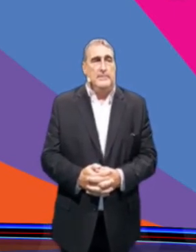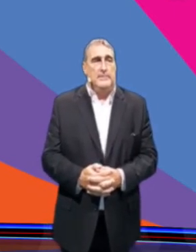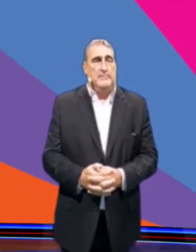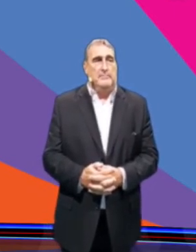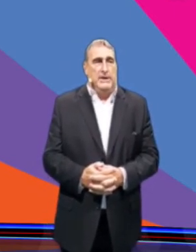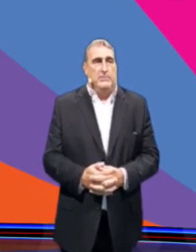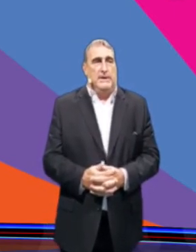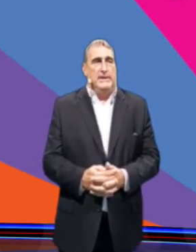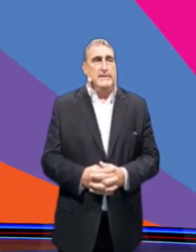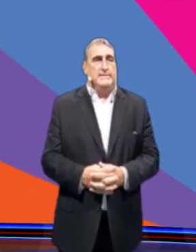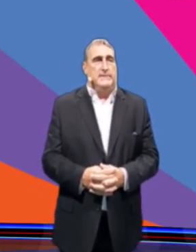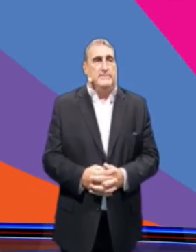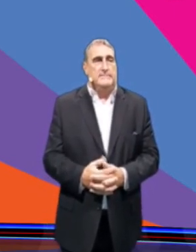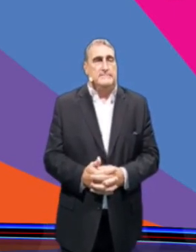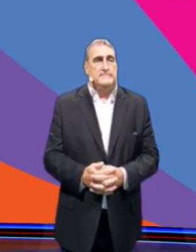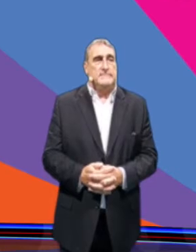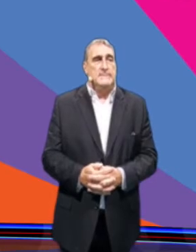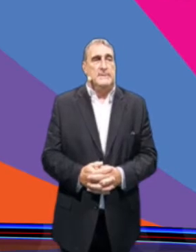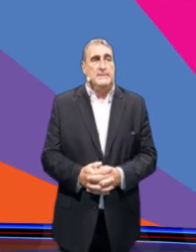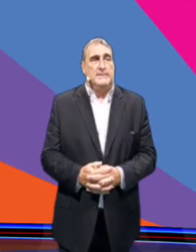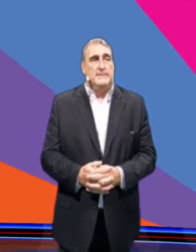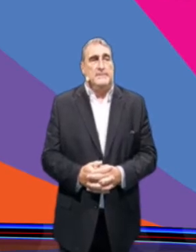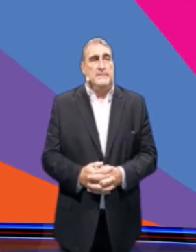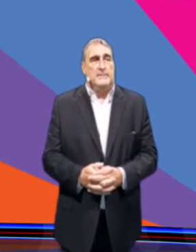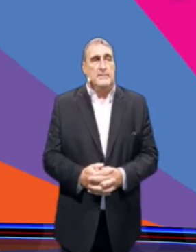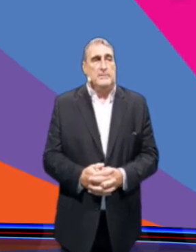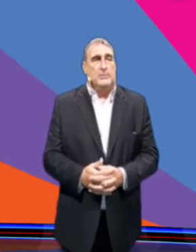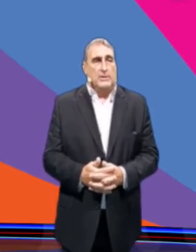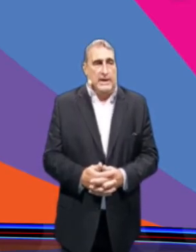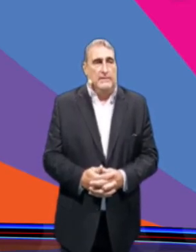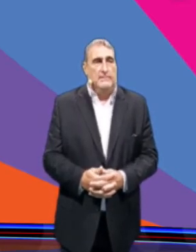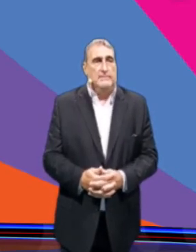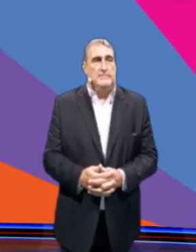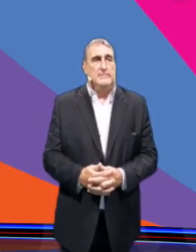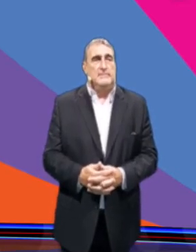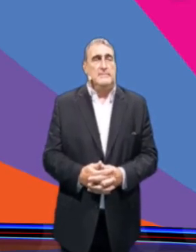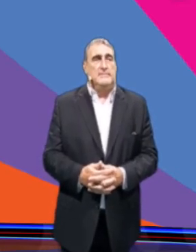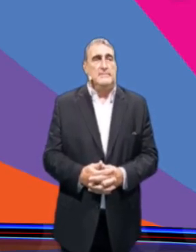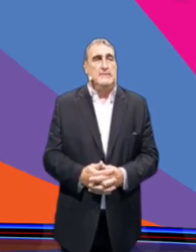Barletta. Mario Barletta, sí. Corral. Corral.